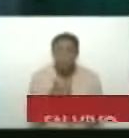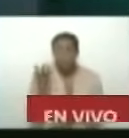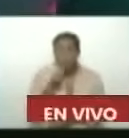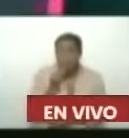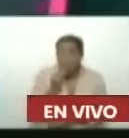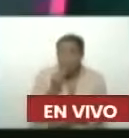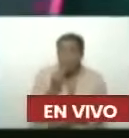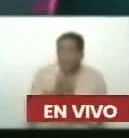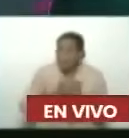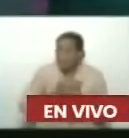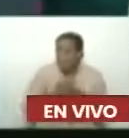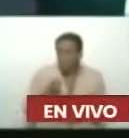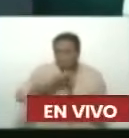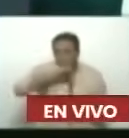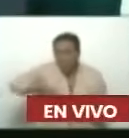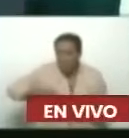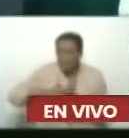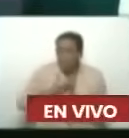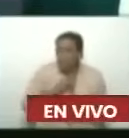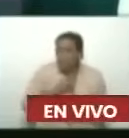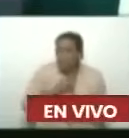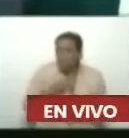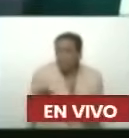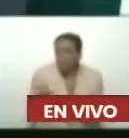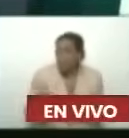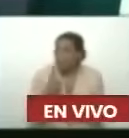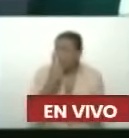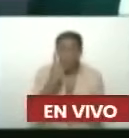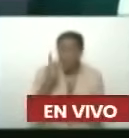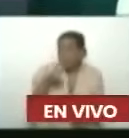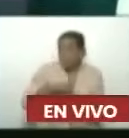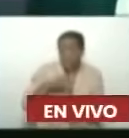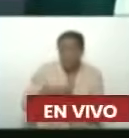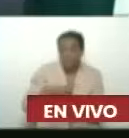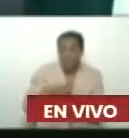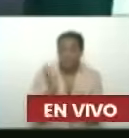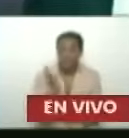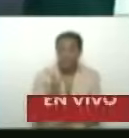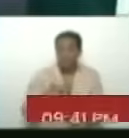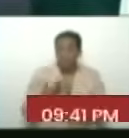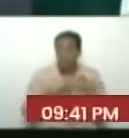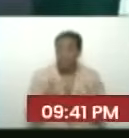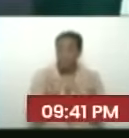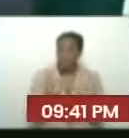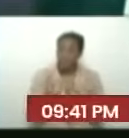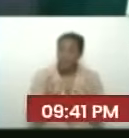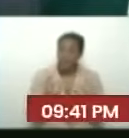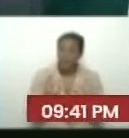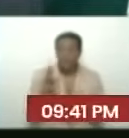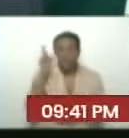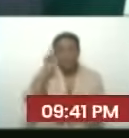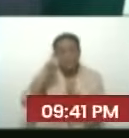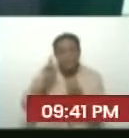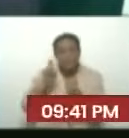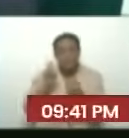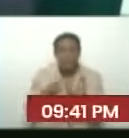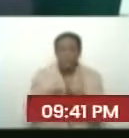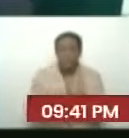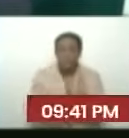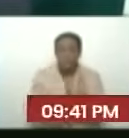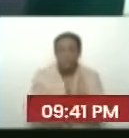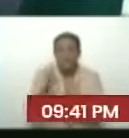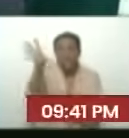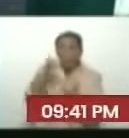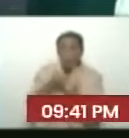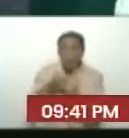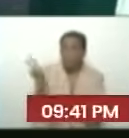adolescentes muy pasionales, que no es la primera vez que participamos en esta tipo de actividad pedagógica, pero sí es el